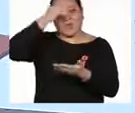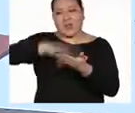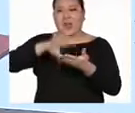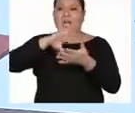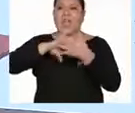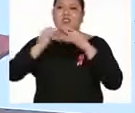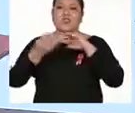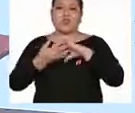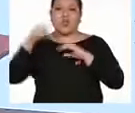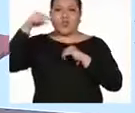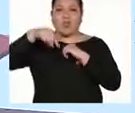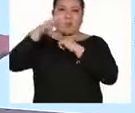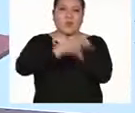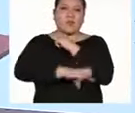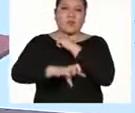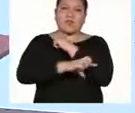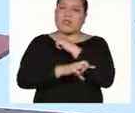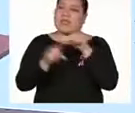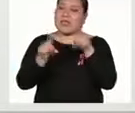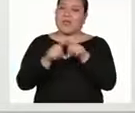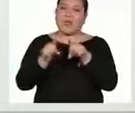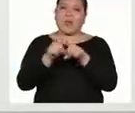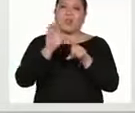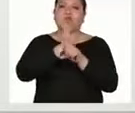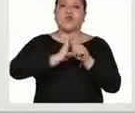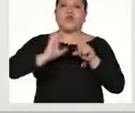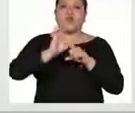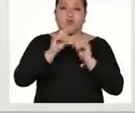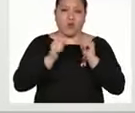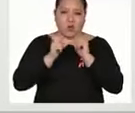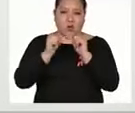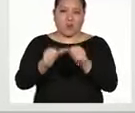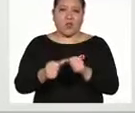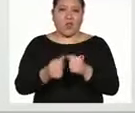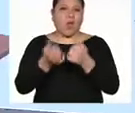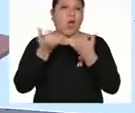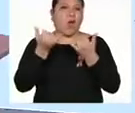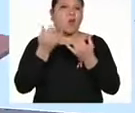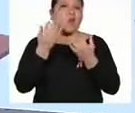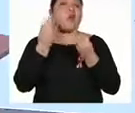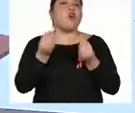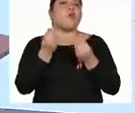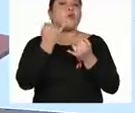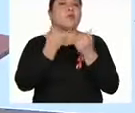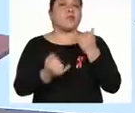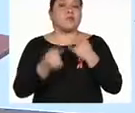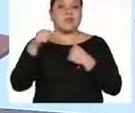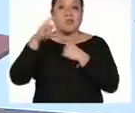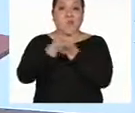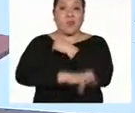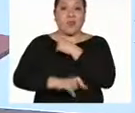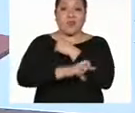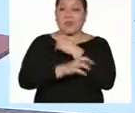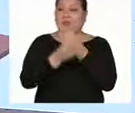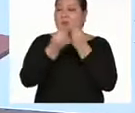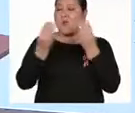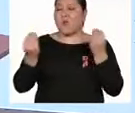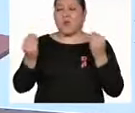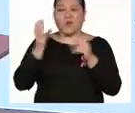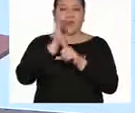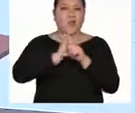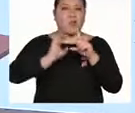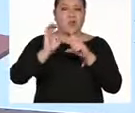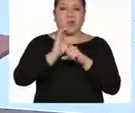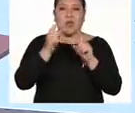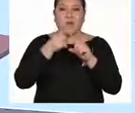país y también de su riquísima cultura viva. ¿En qué podemos concluir hoy? En que somos un país rico en cultura,